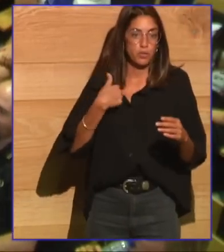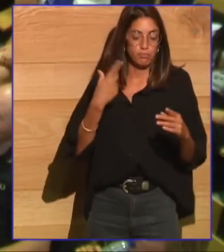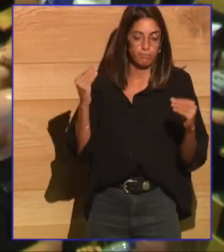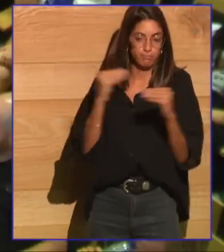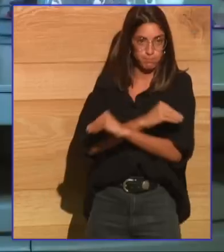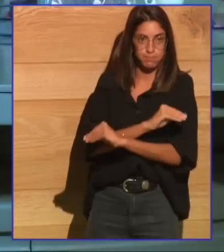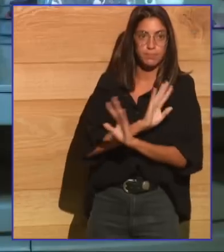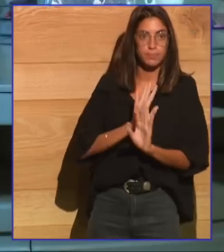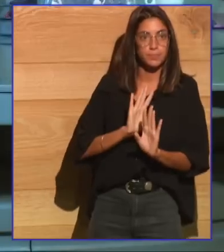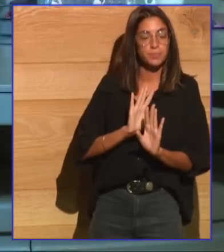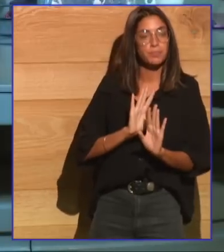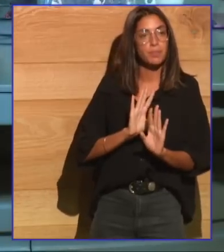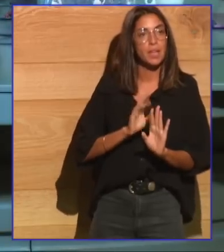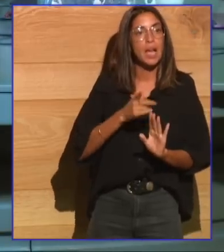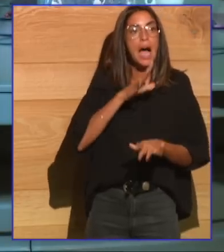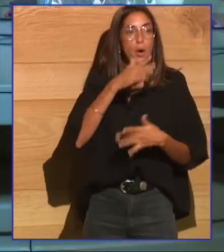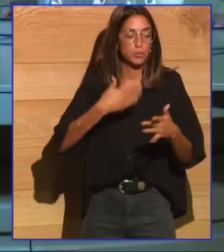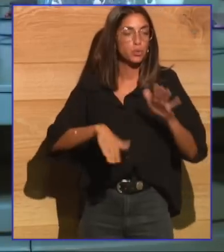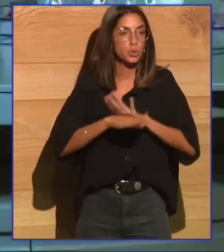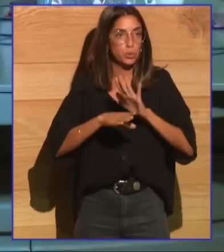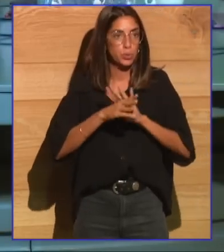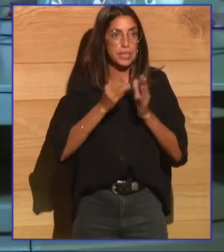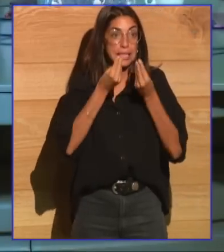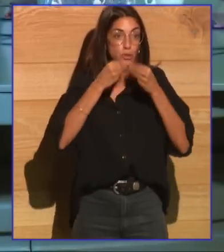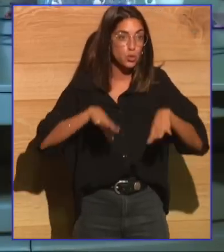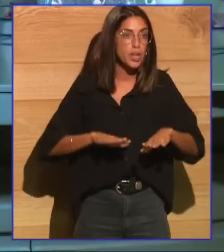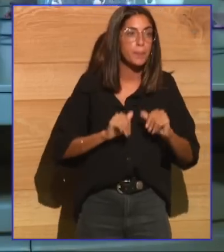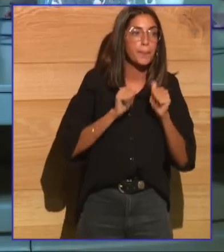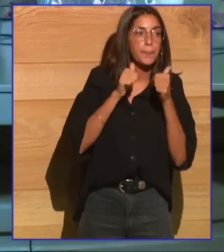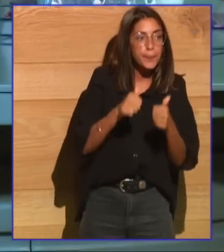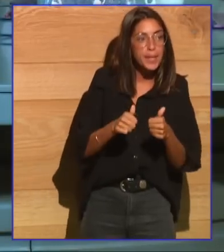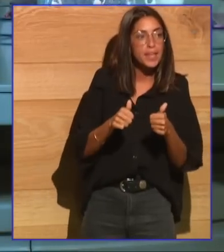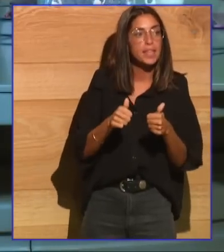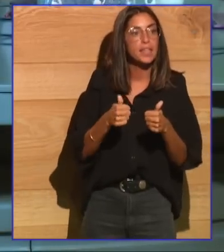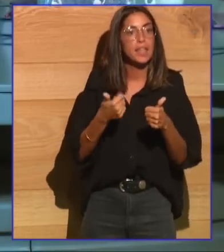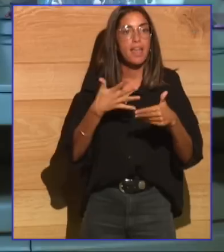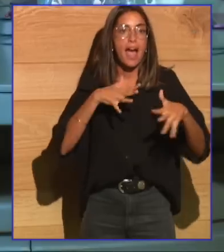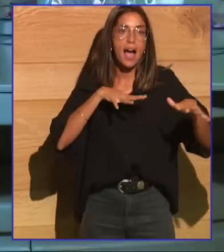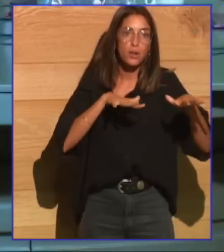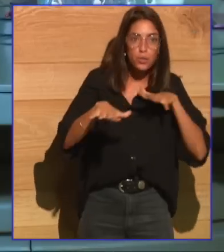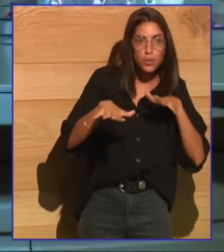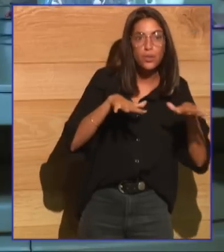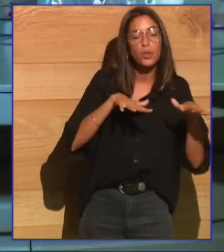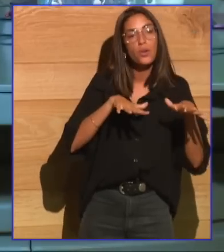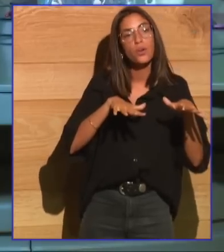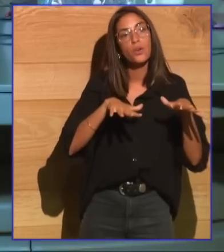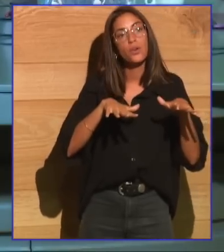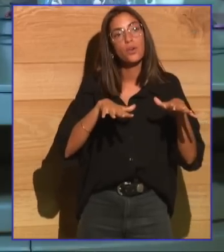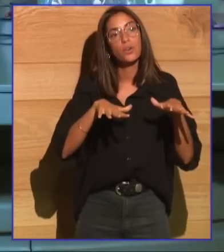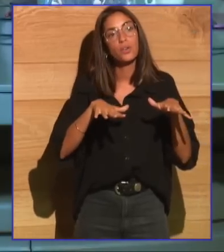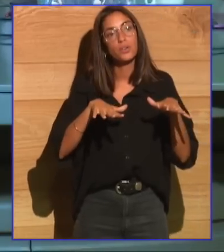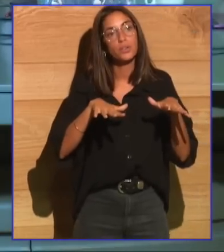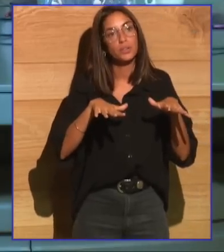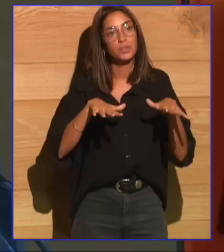por seguir o sea empieza esa historia de pura acción con esa